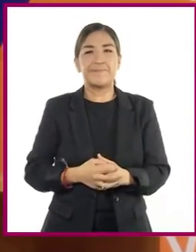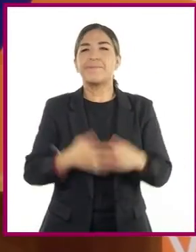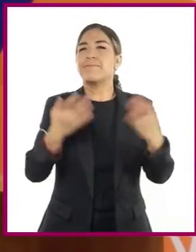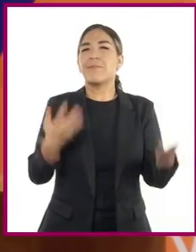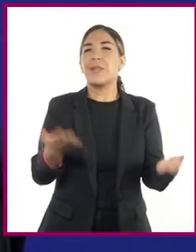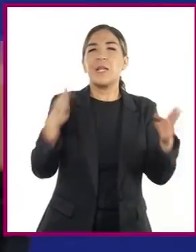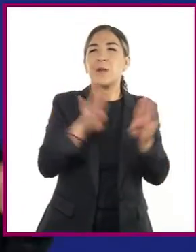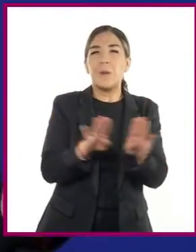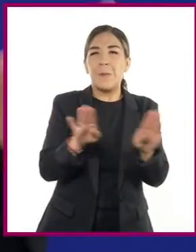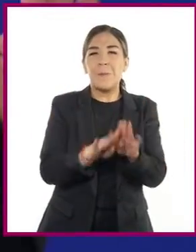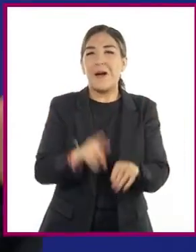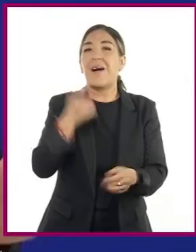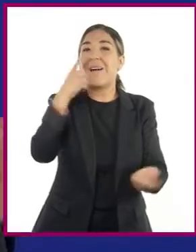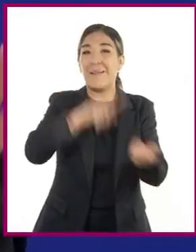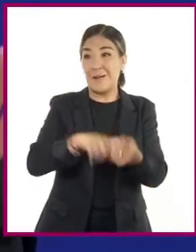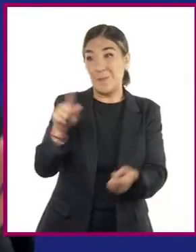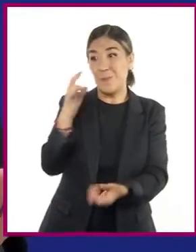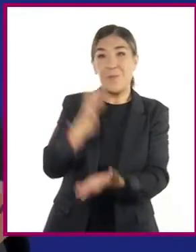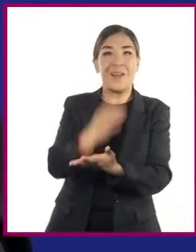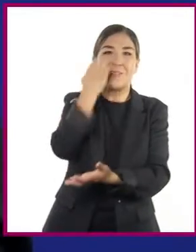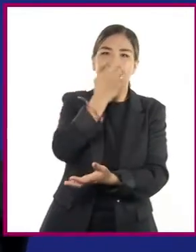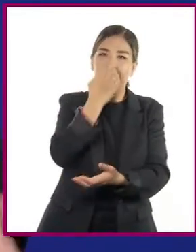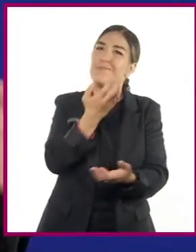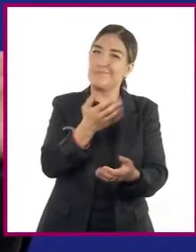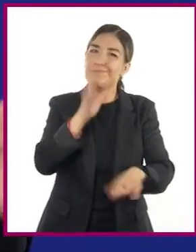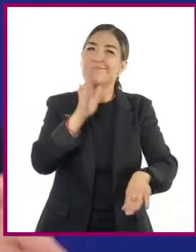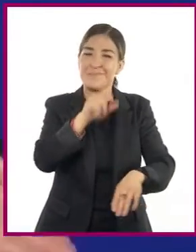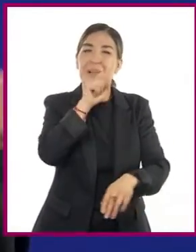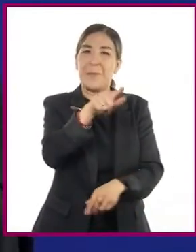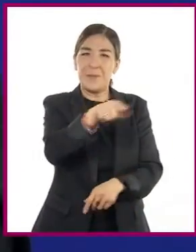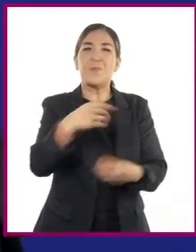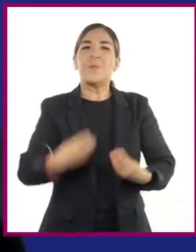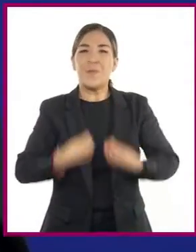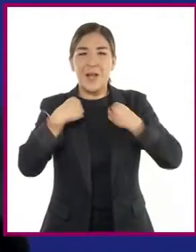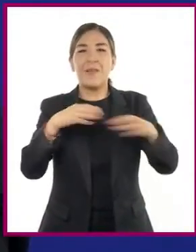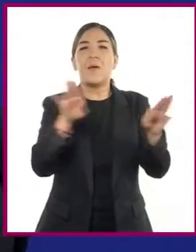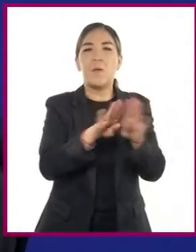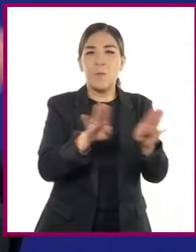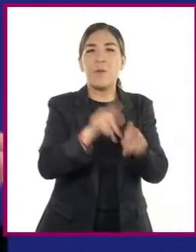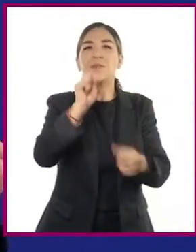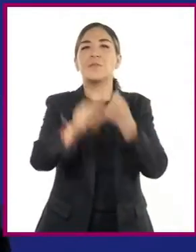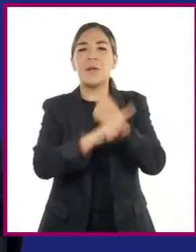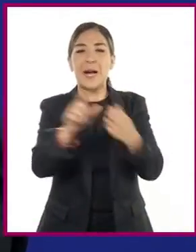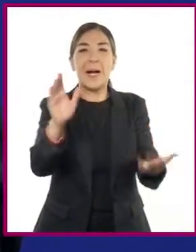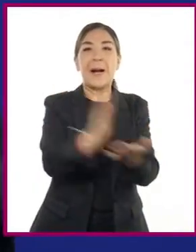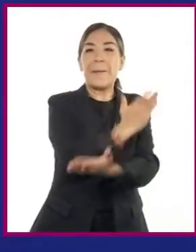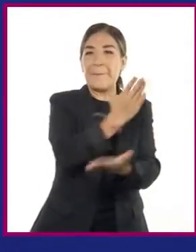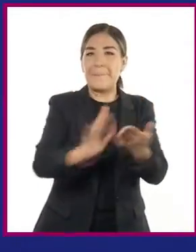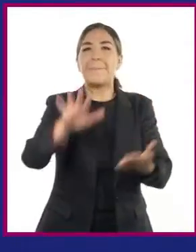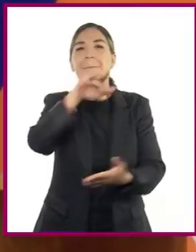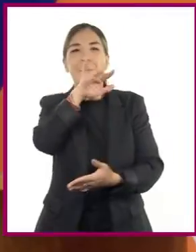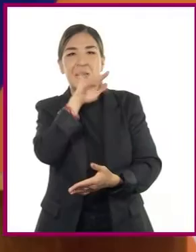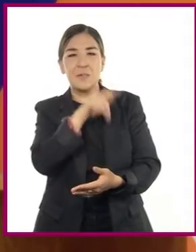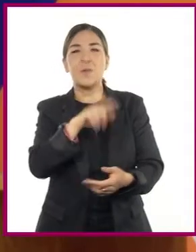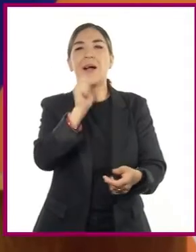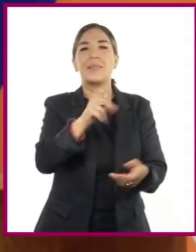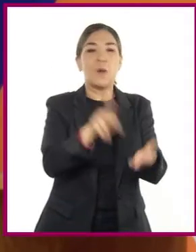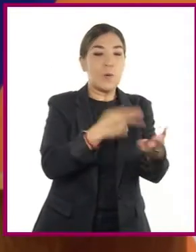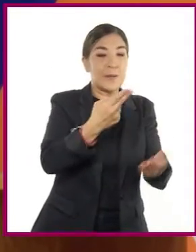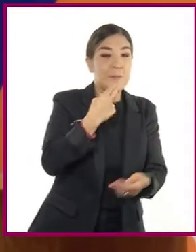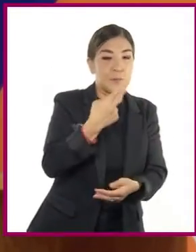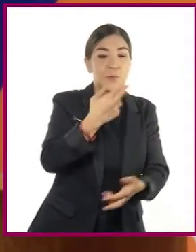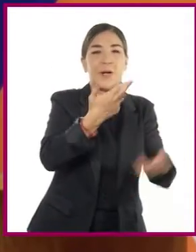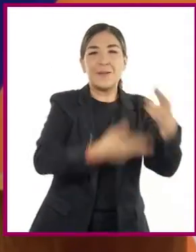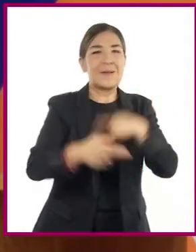que se presenta en todos los ámbitos de nuestra vida. La separación de residuos entre orgánicos e inorgánicos.